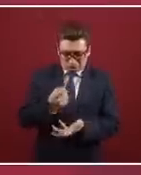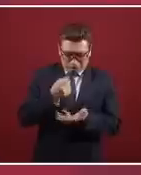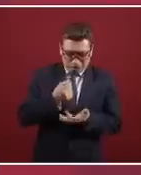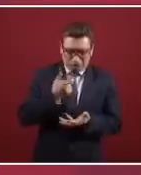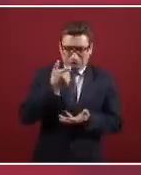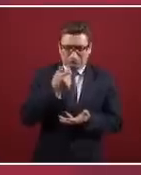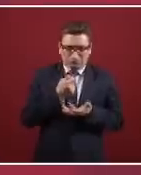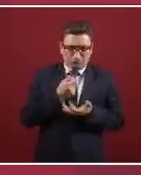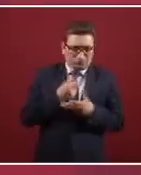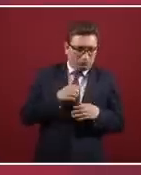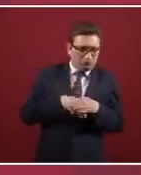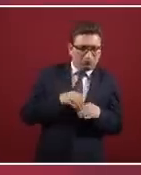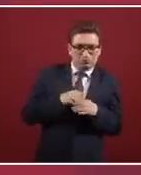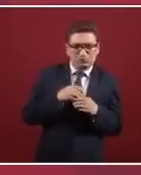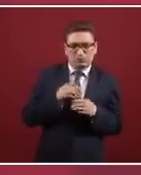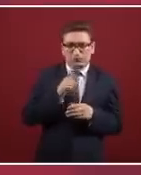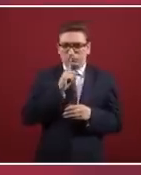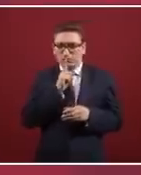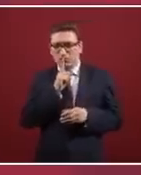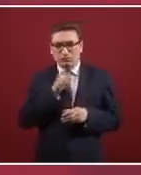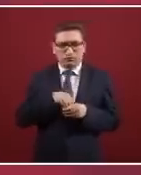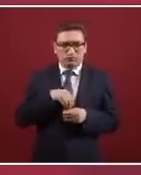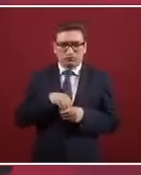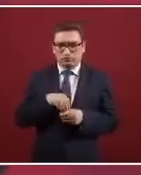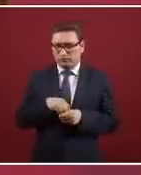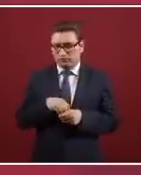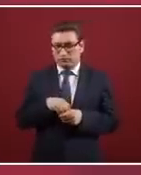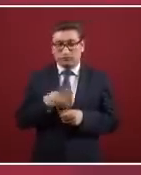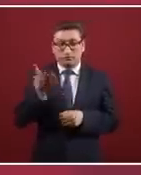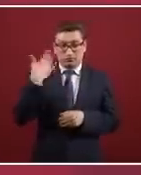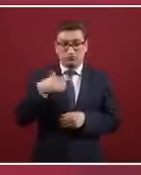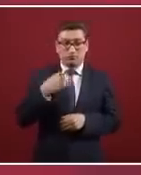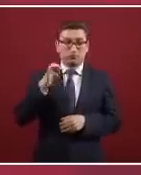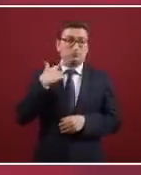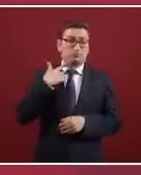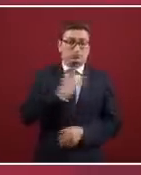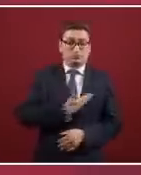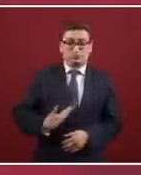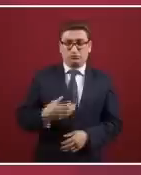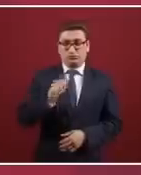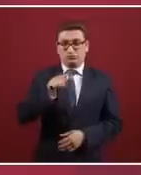Salinas, que Reforma nunca dijo nada.